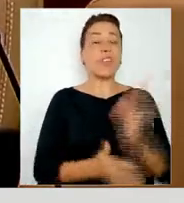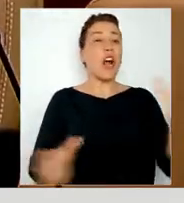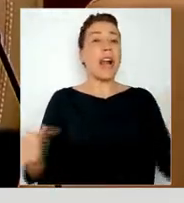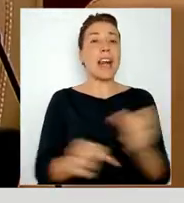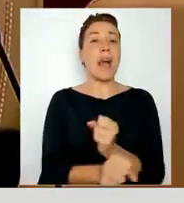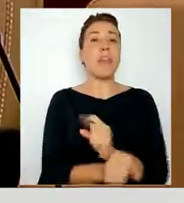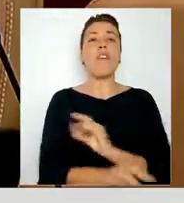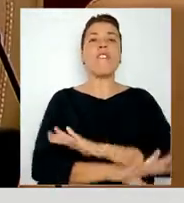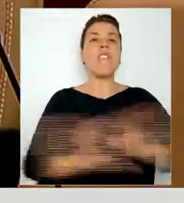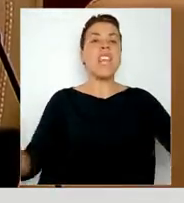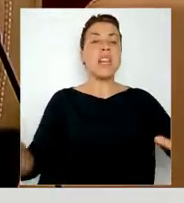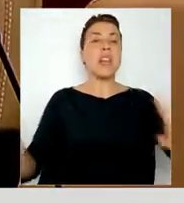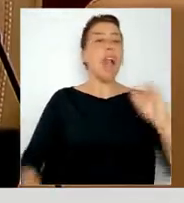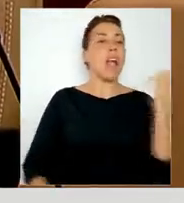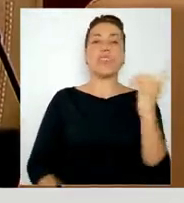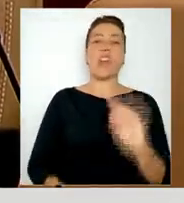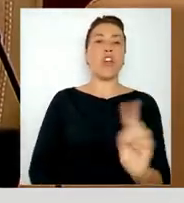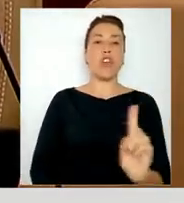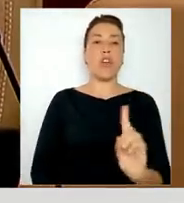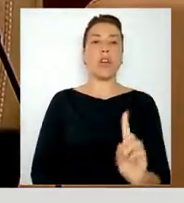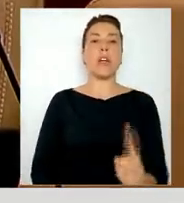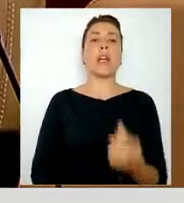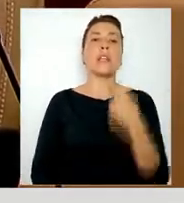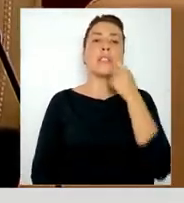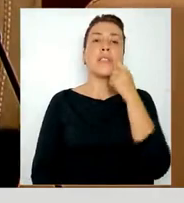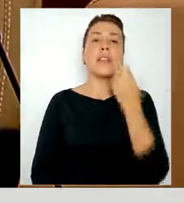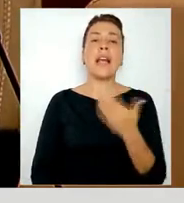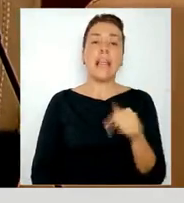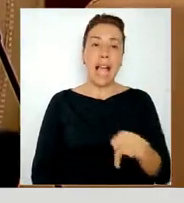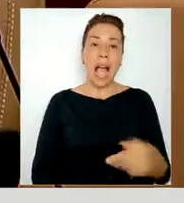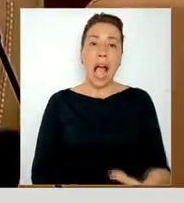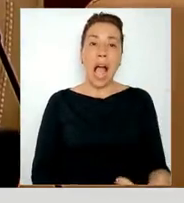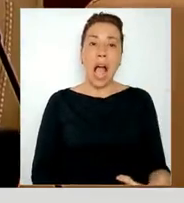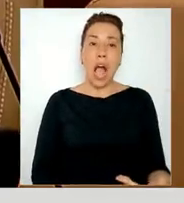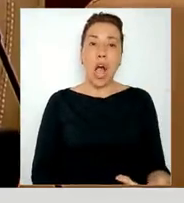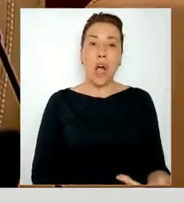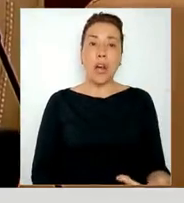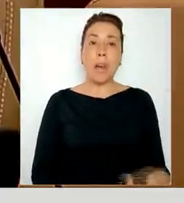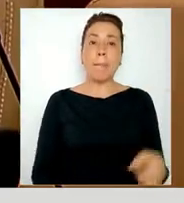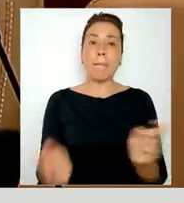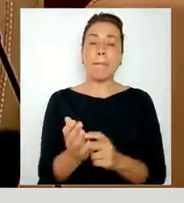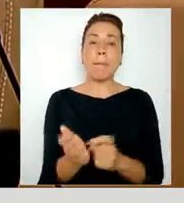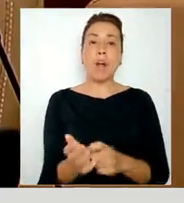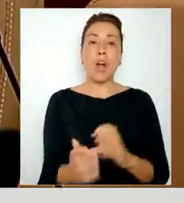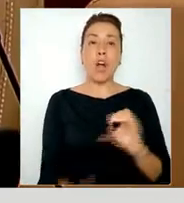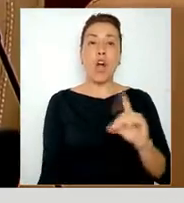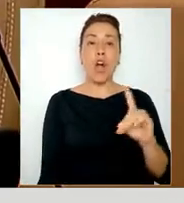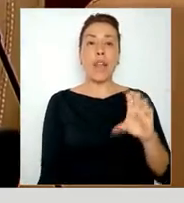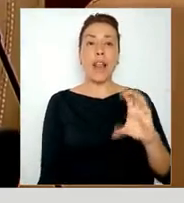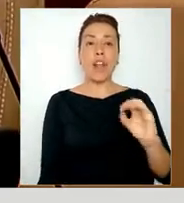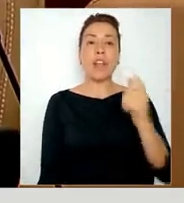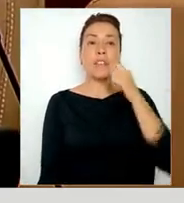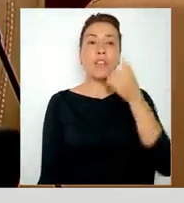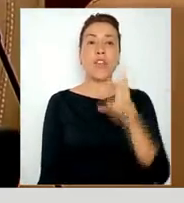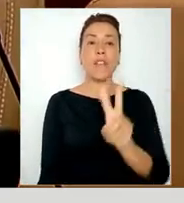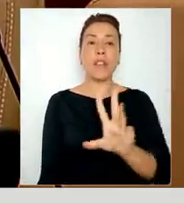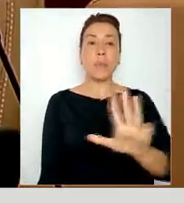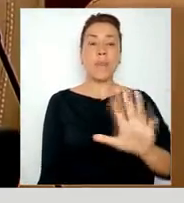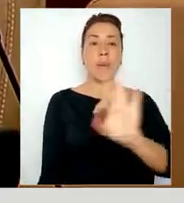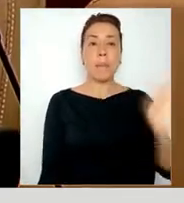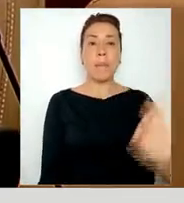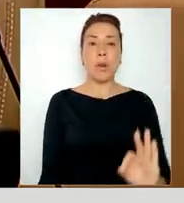que explica el hecho de que en la actualidad la producción de codelco represente solo el 29% del total